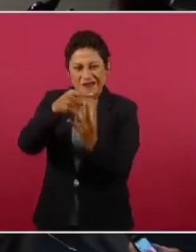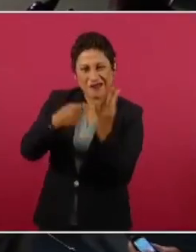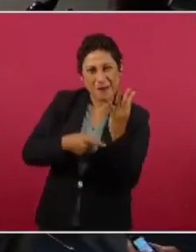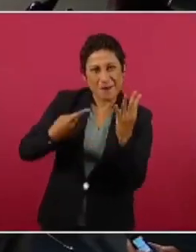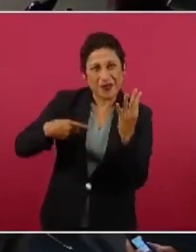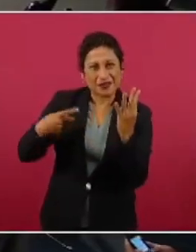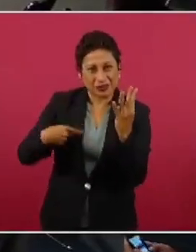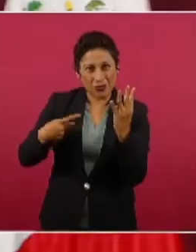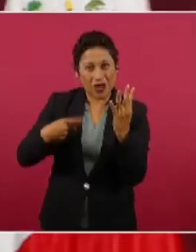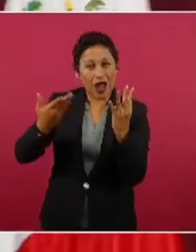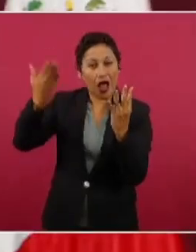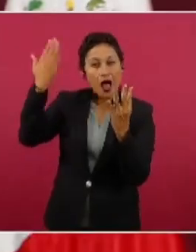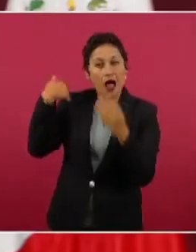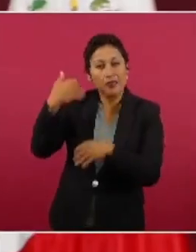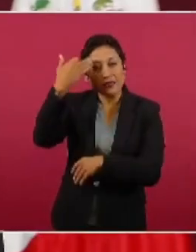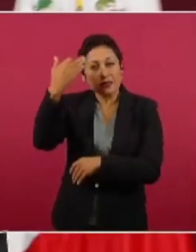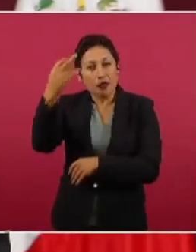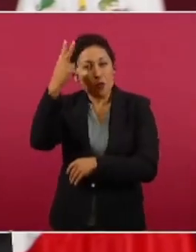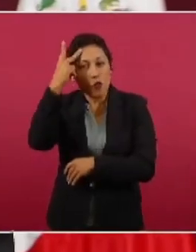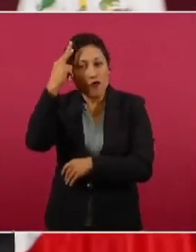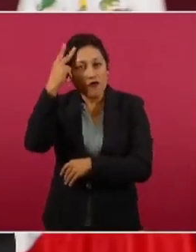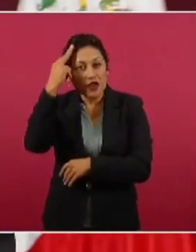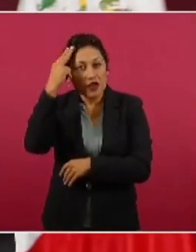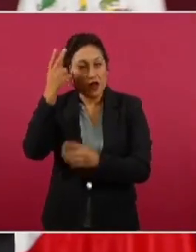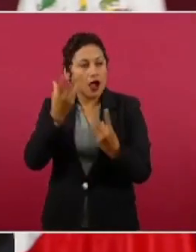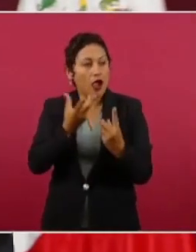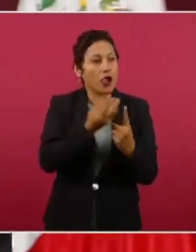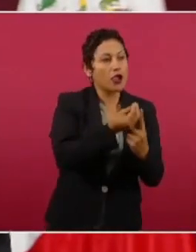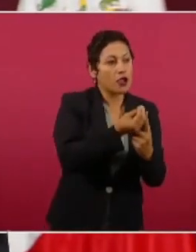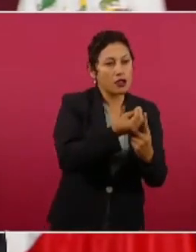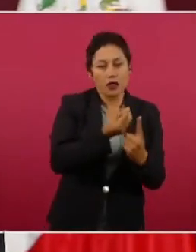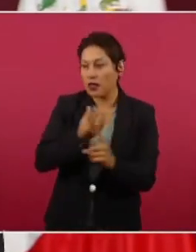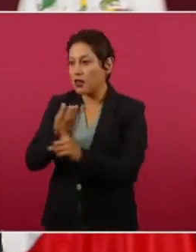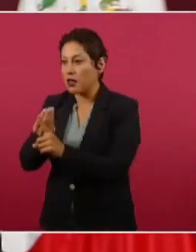En la época de Porfirio y sobre todo en la época